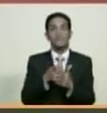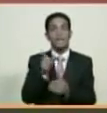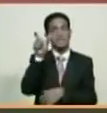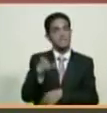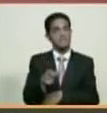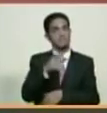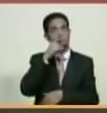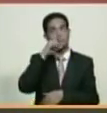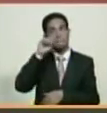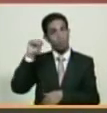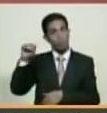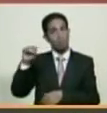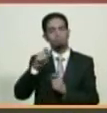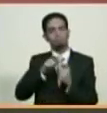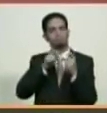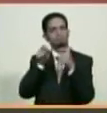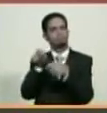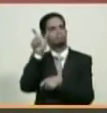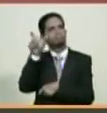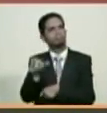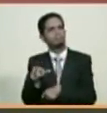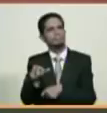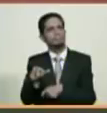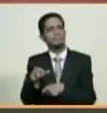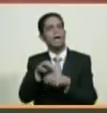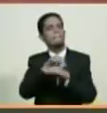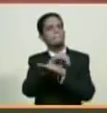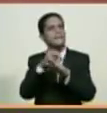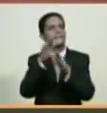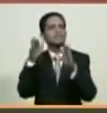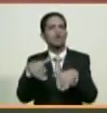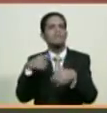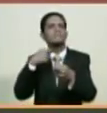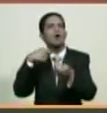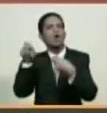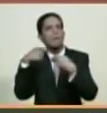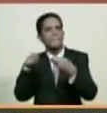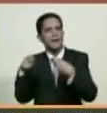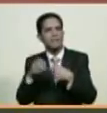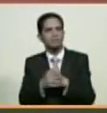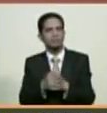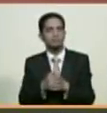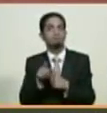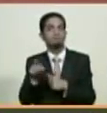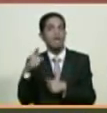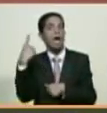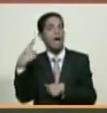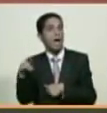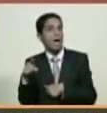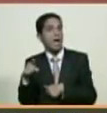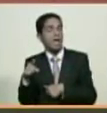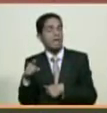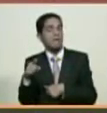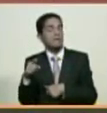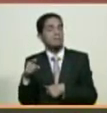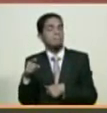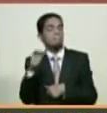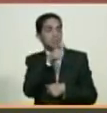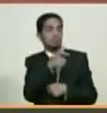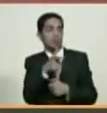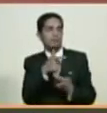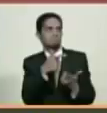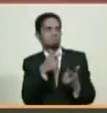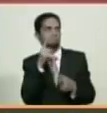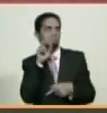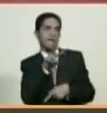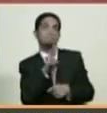a William Contreras, ministro de Comercio Interior, para que incluso vi unos comentarios positivos por parte de sectores del comercio venezolano